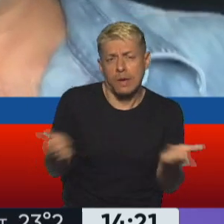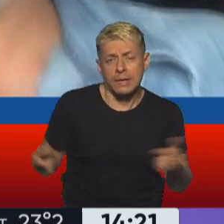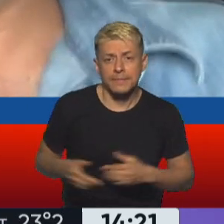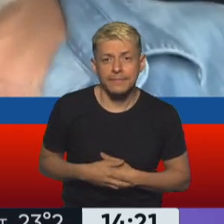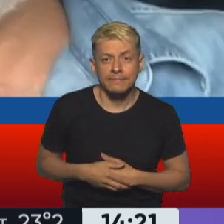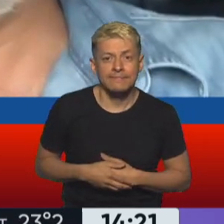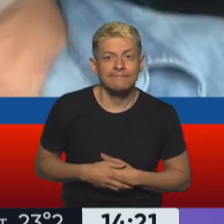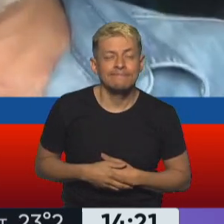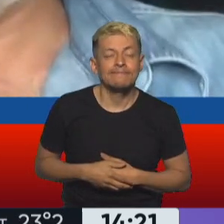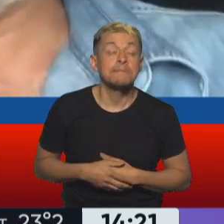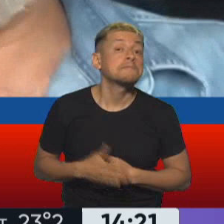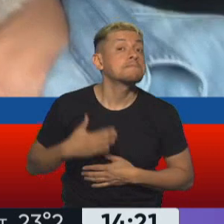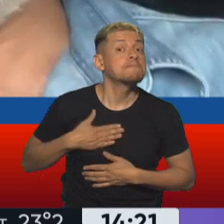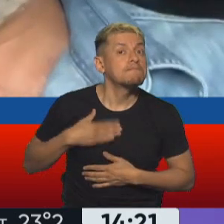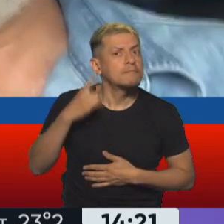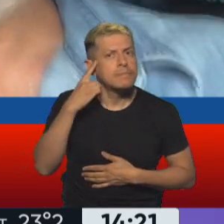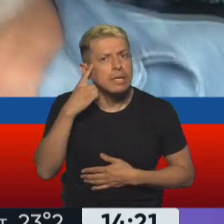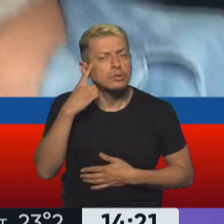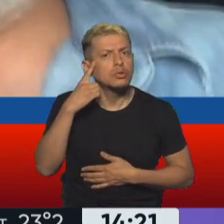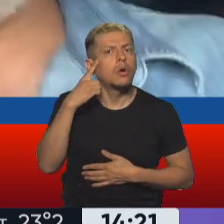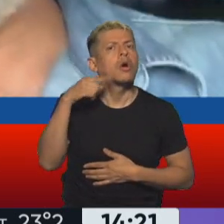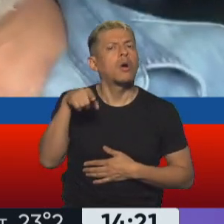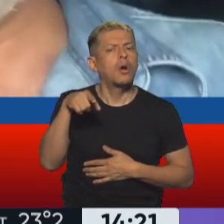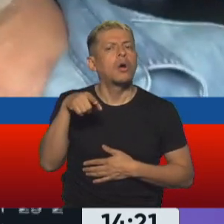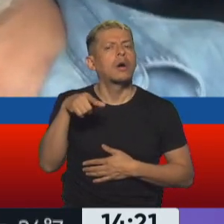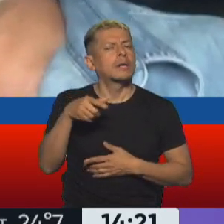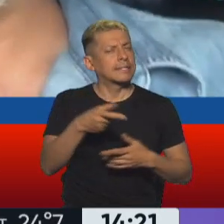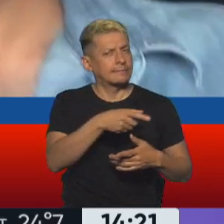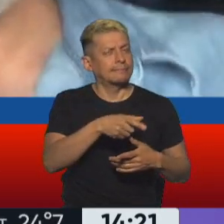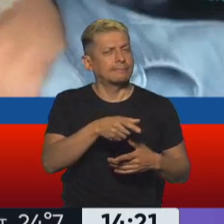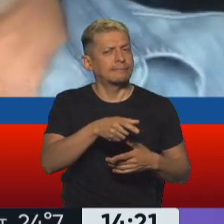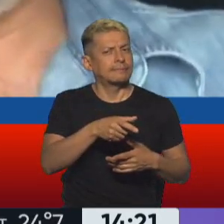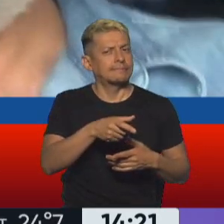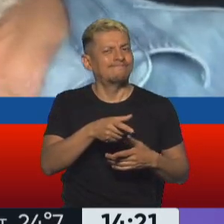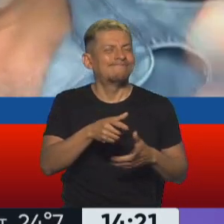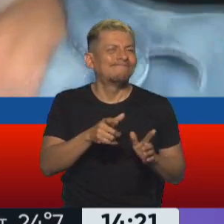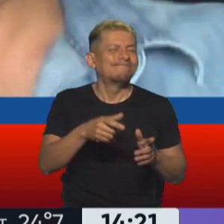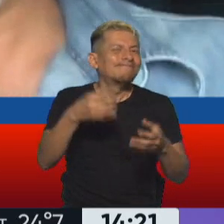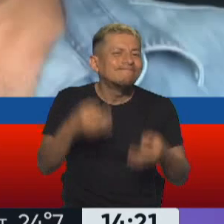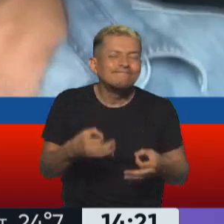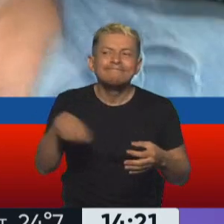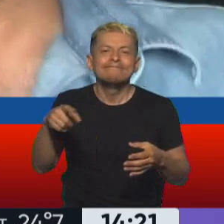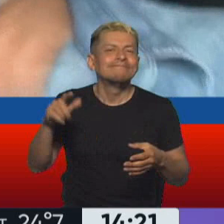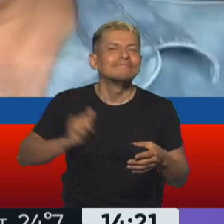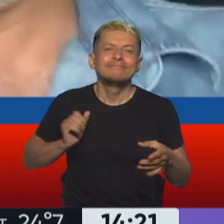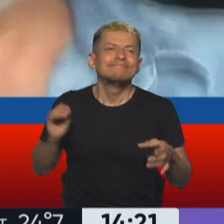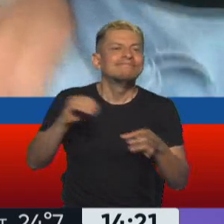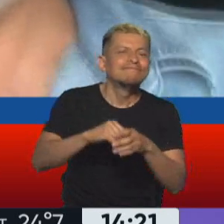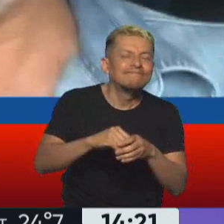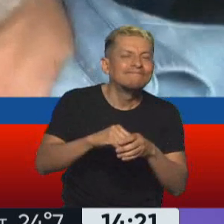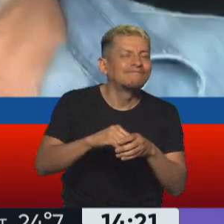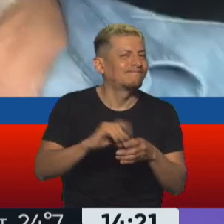es mucho más tentativa de hacer esta presión do que propiamente algo que sea viable por las cuestiones